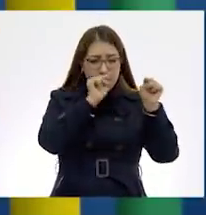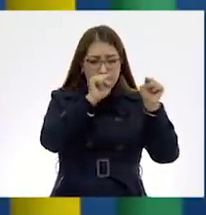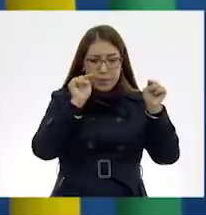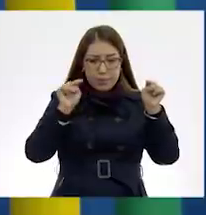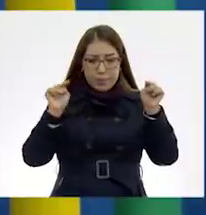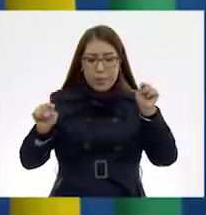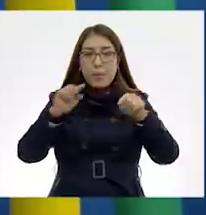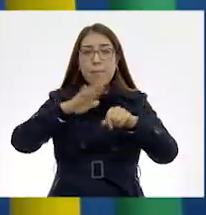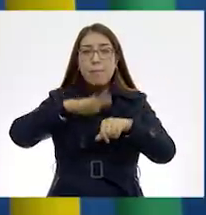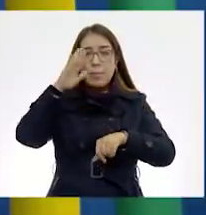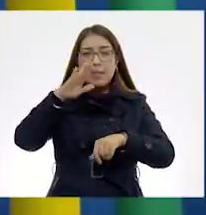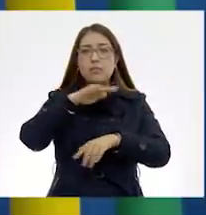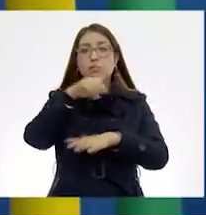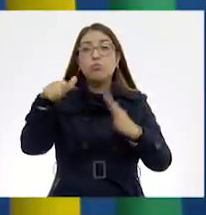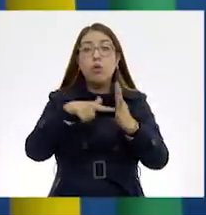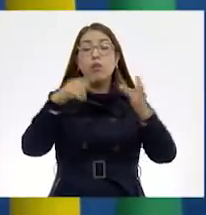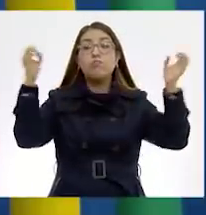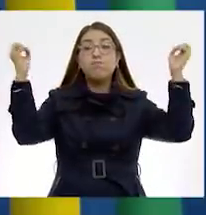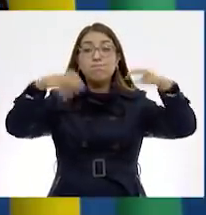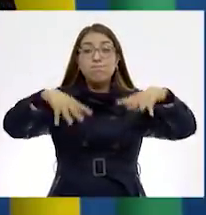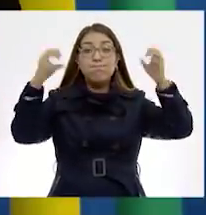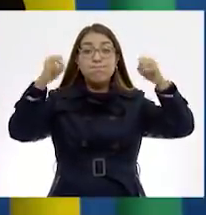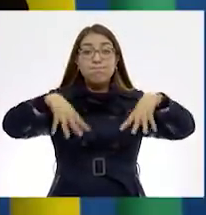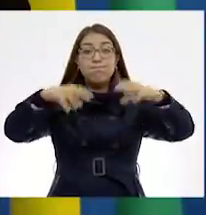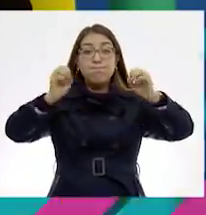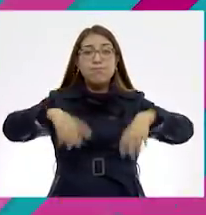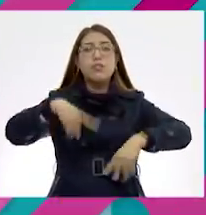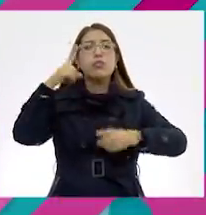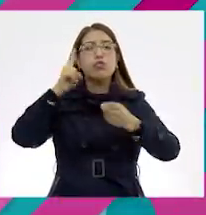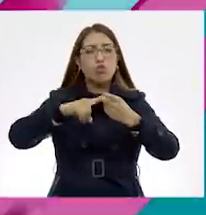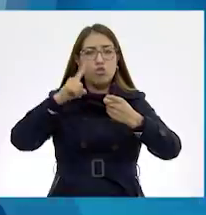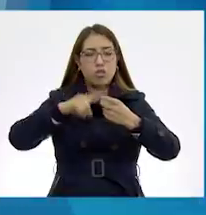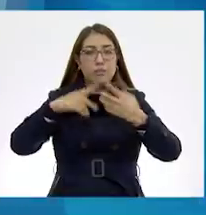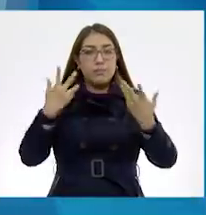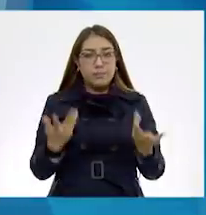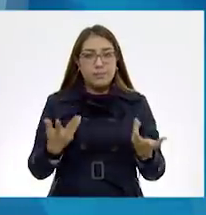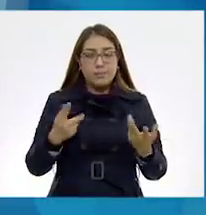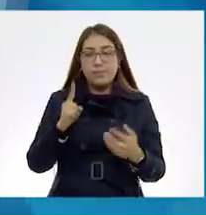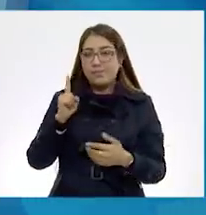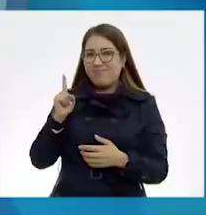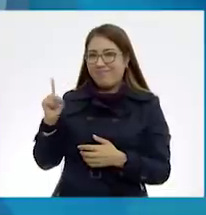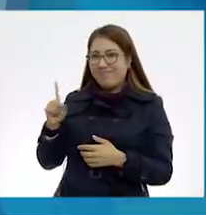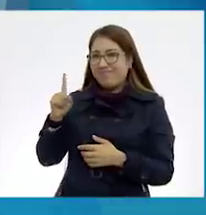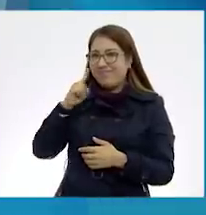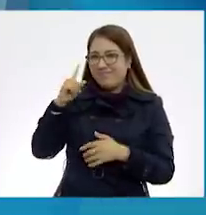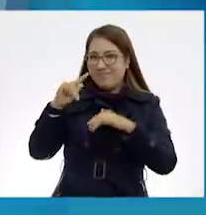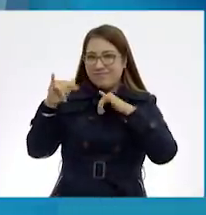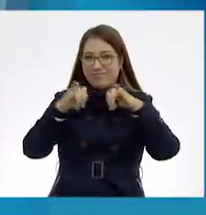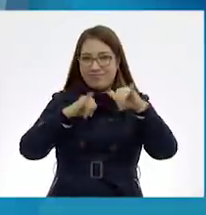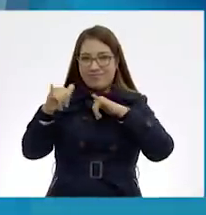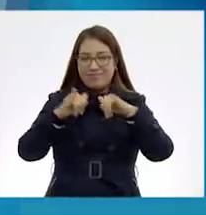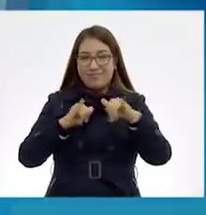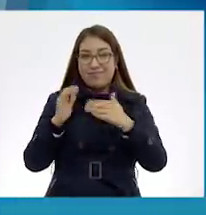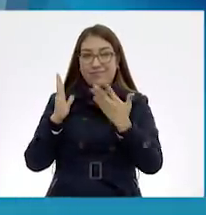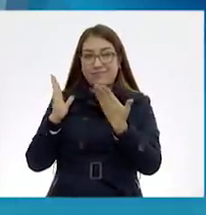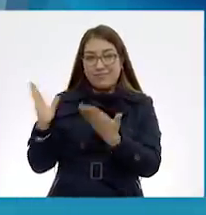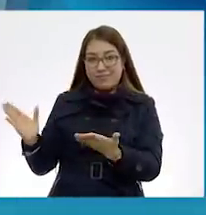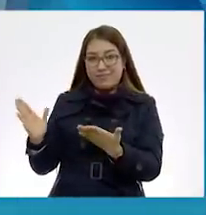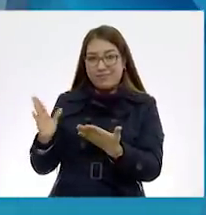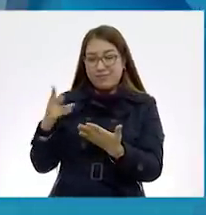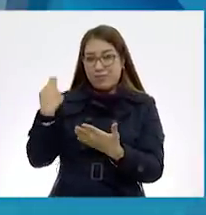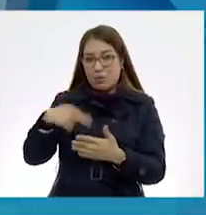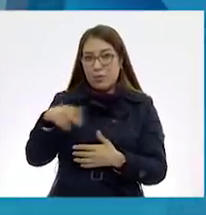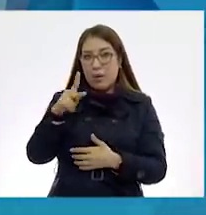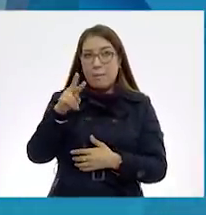de precipitación, es decir, de lluvia. En el Atlas de México tenemos el mapa